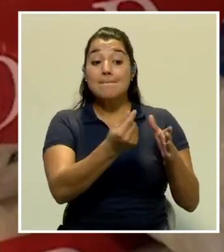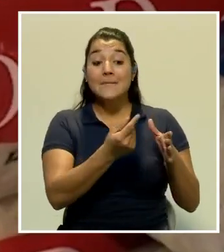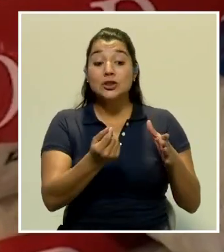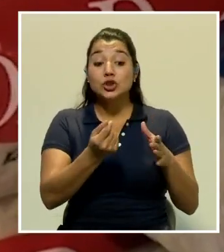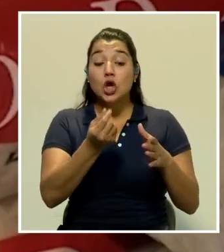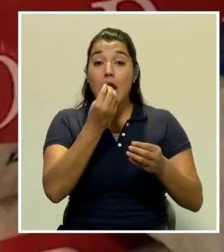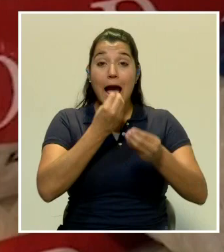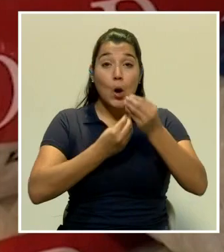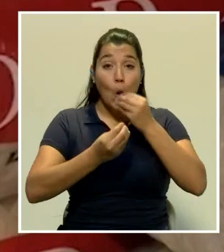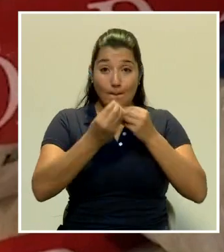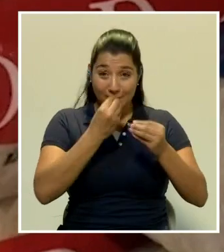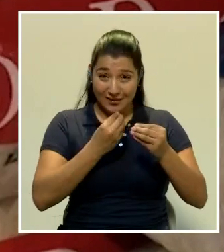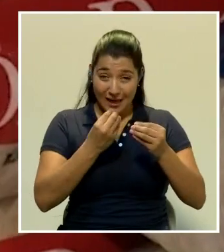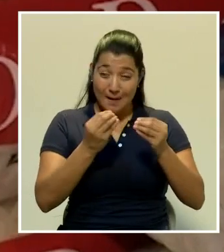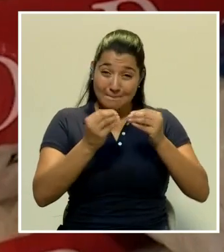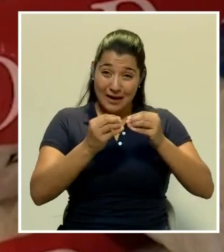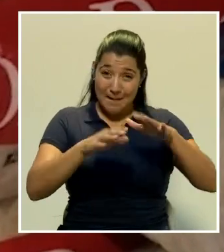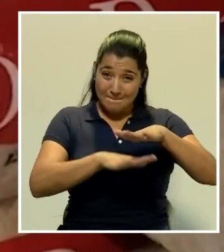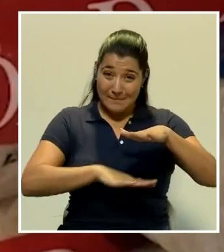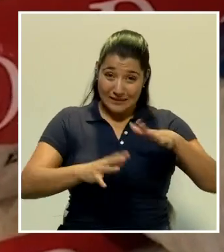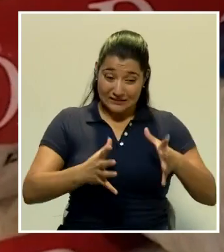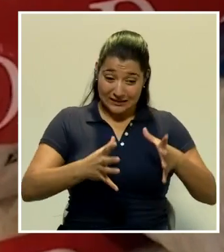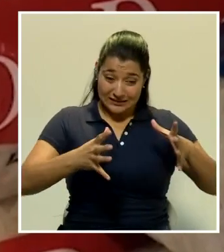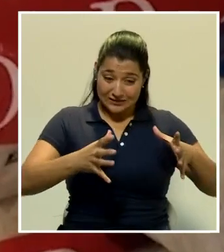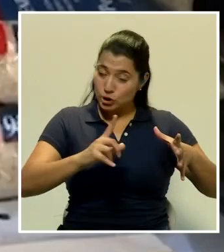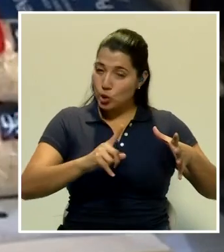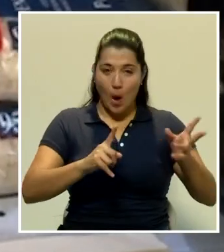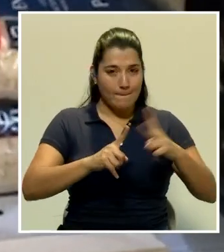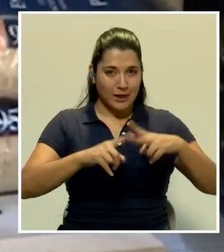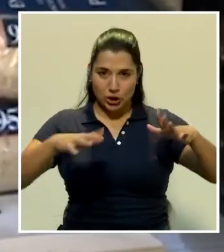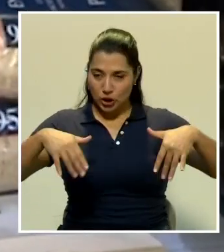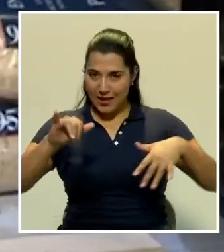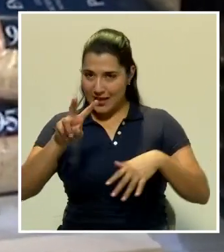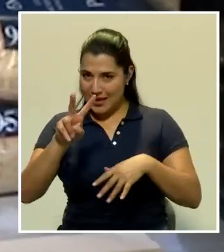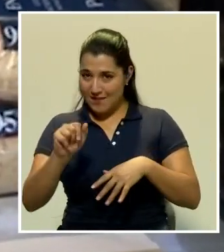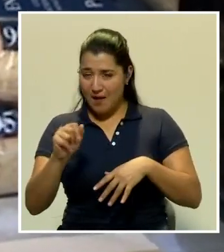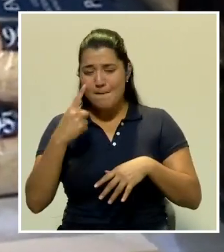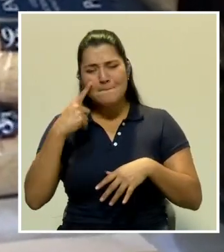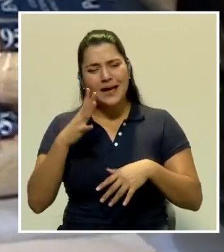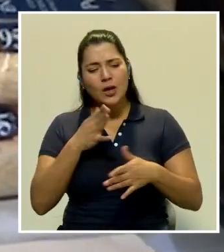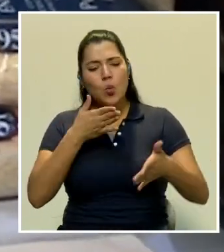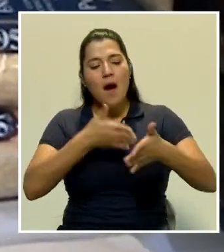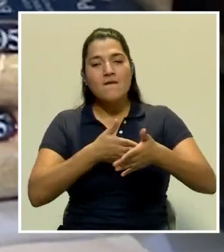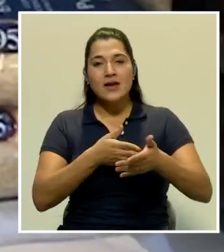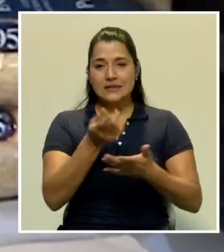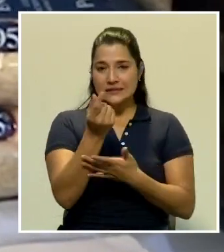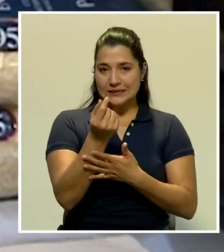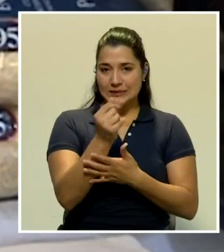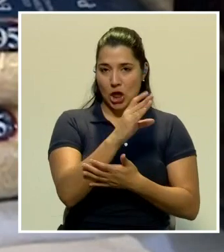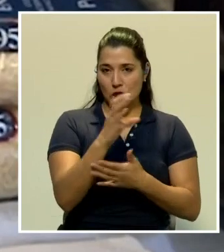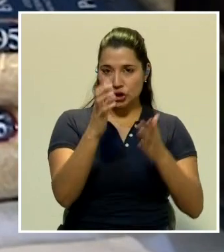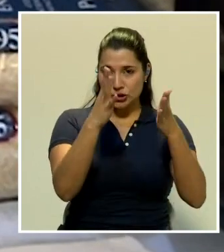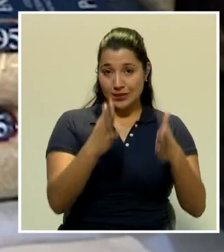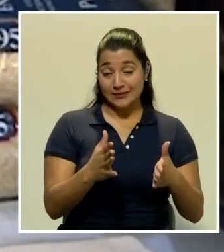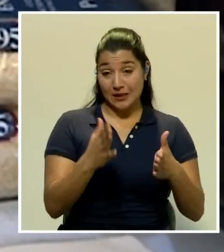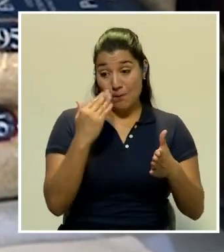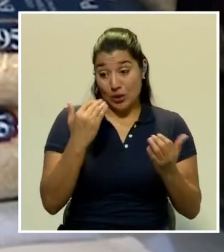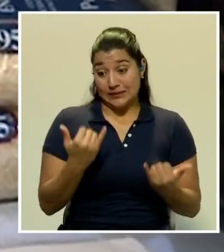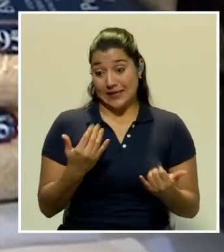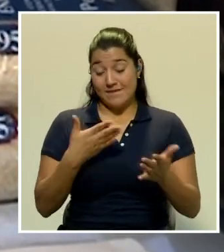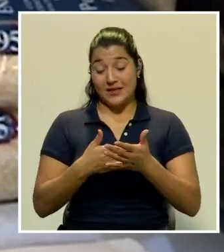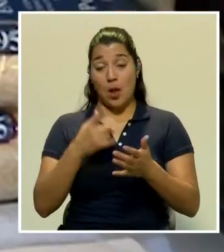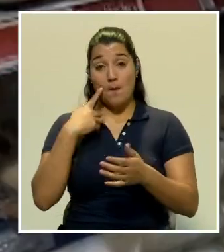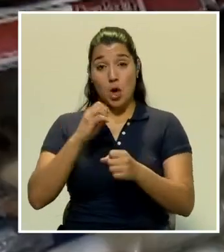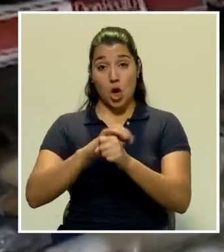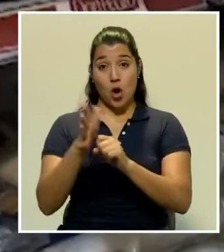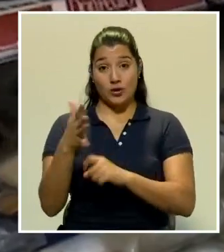básica para poder tener un golpe menos importante en el bolsillo de los costarricenses tras el generado por el